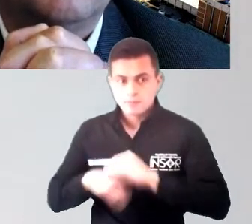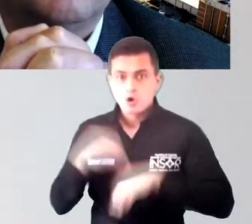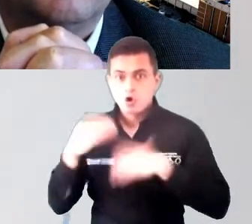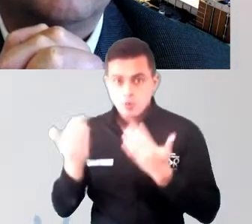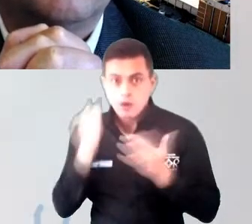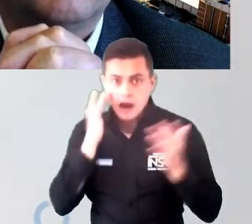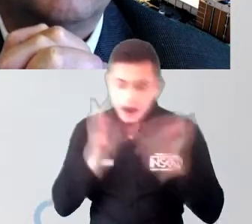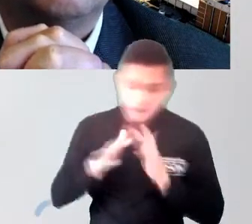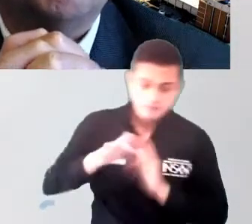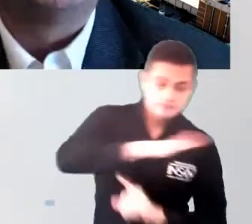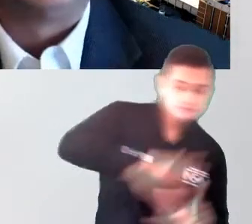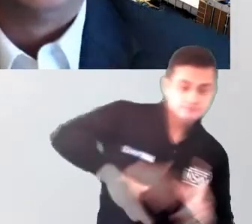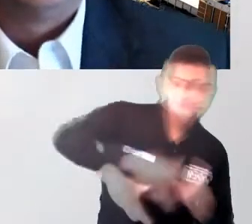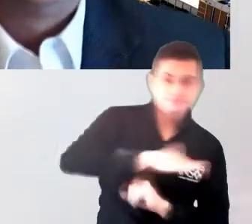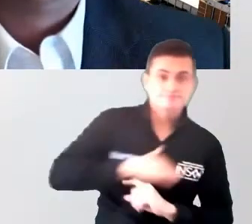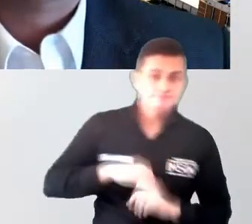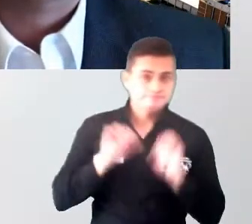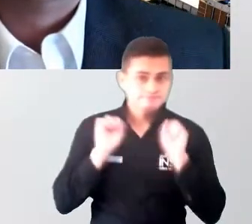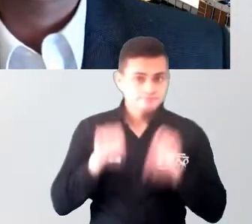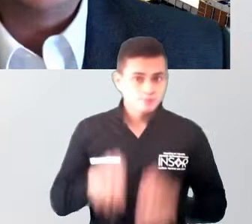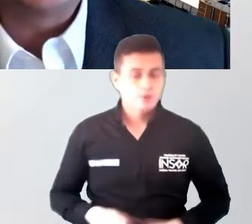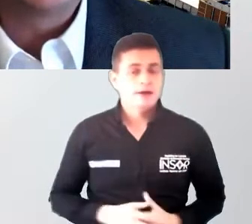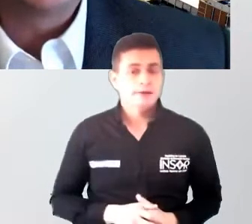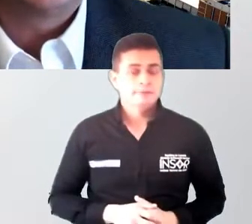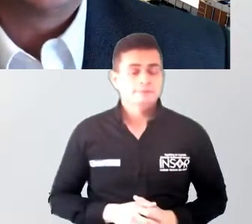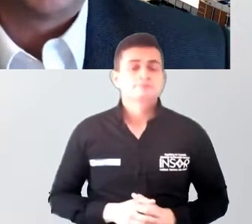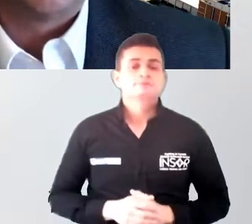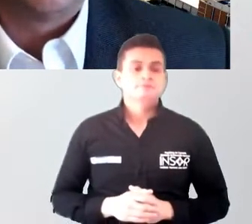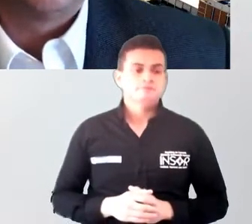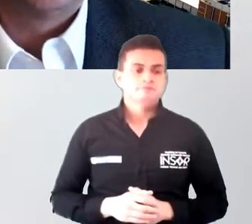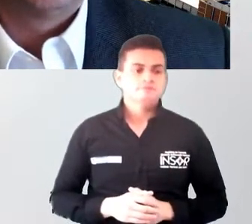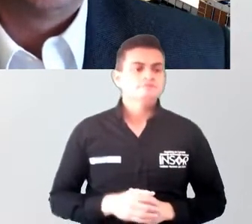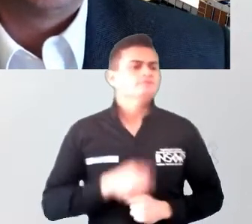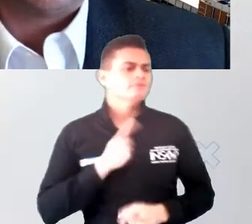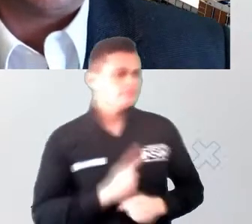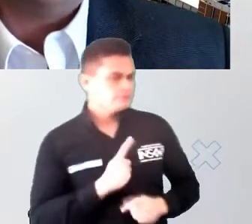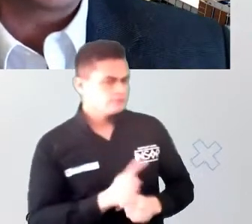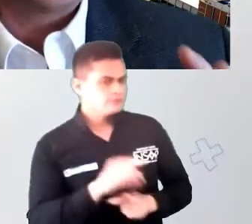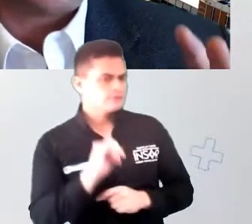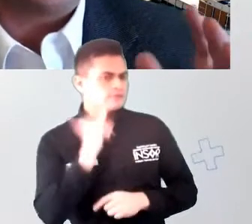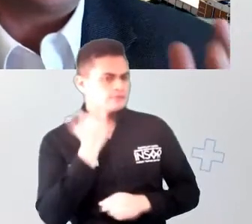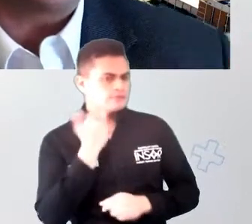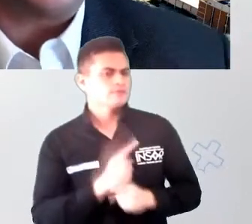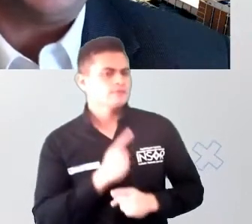espacios. Entonces, ese es el sentido. Sí,